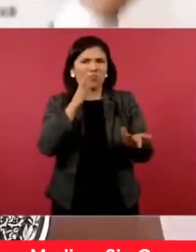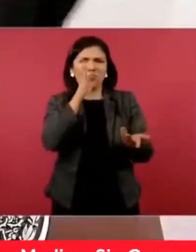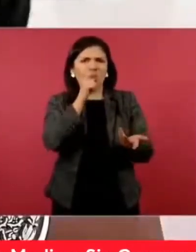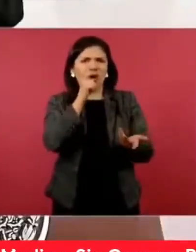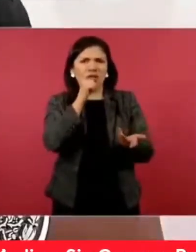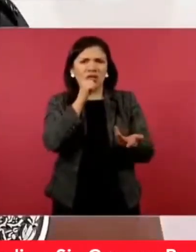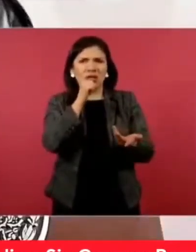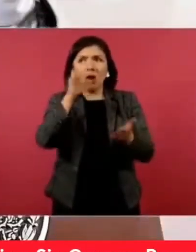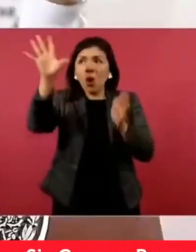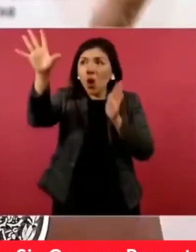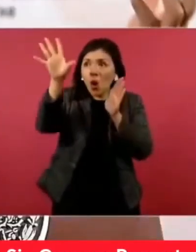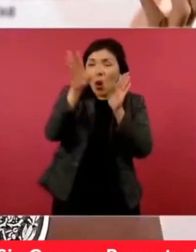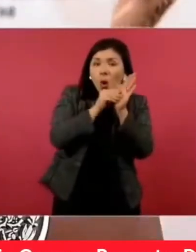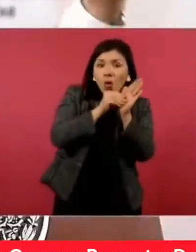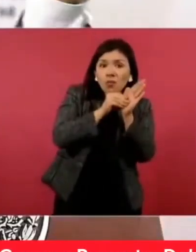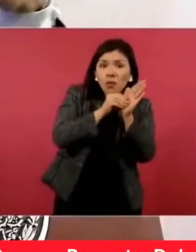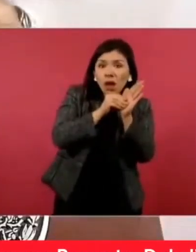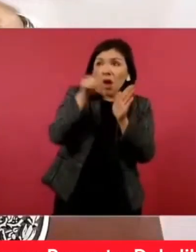extrapolar